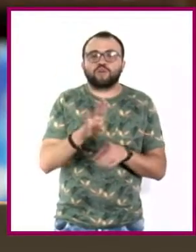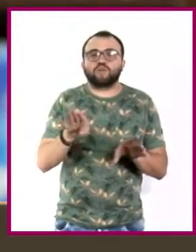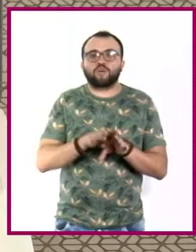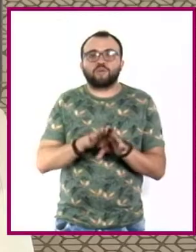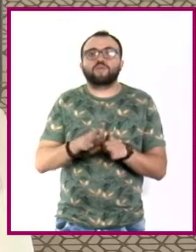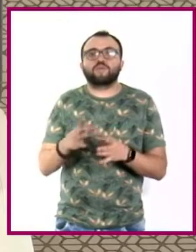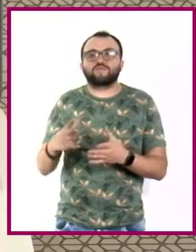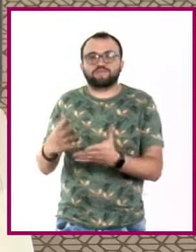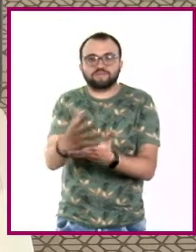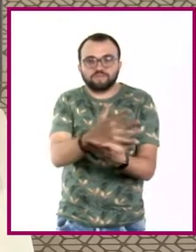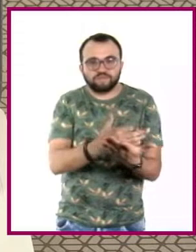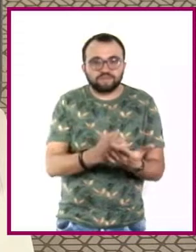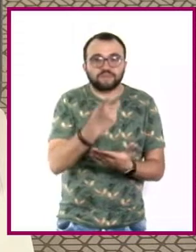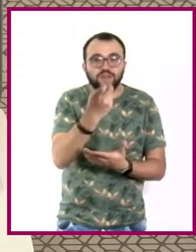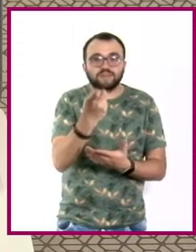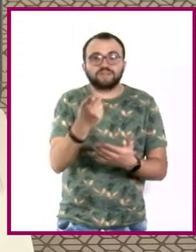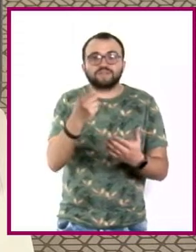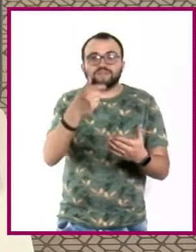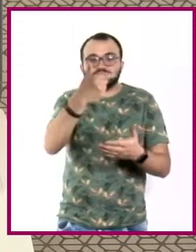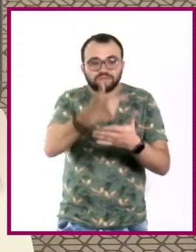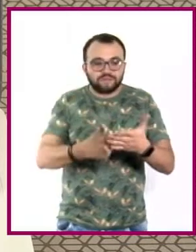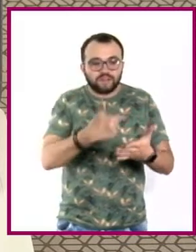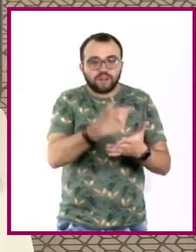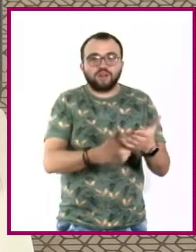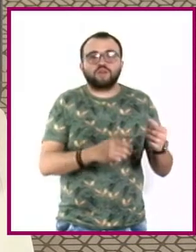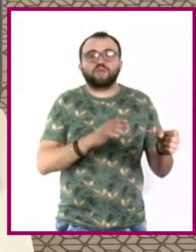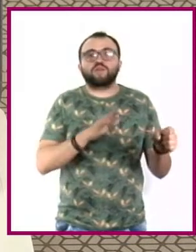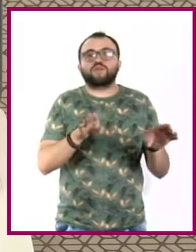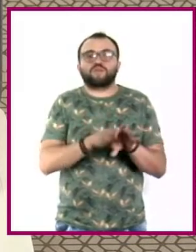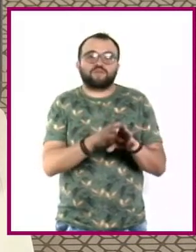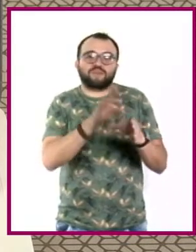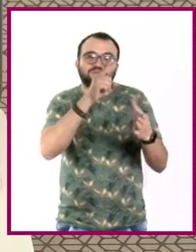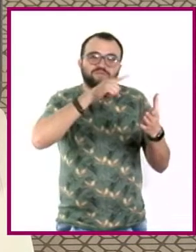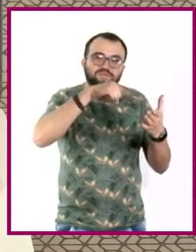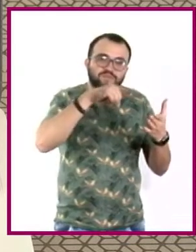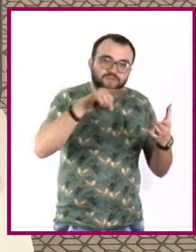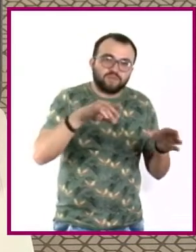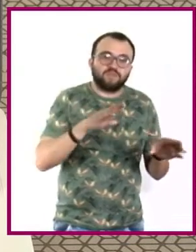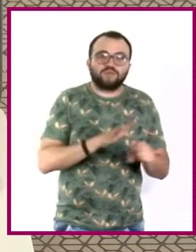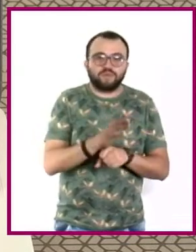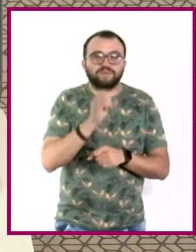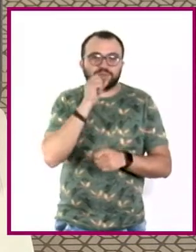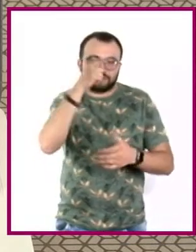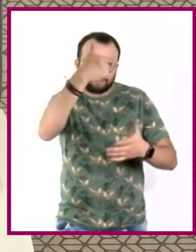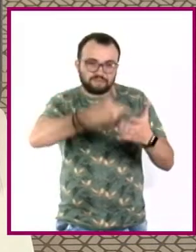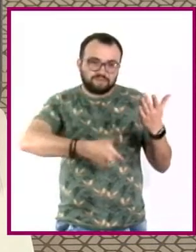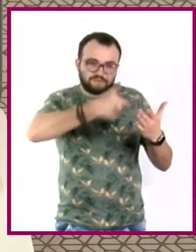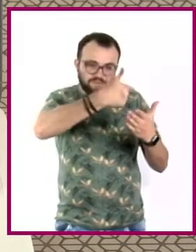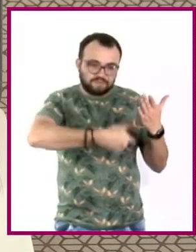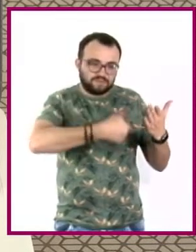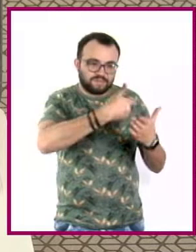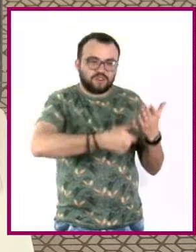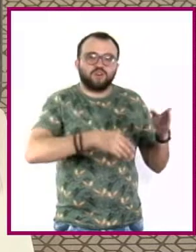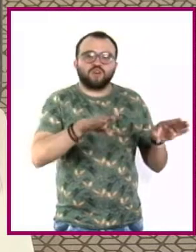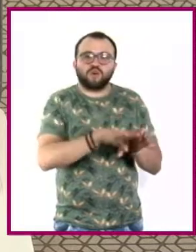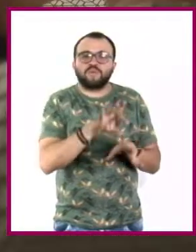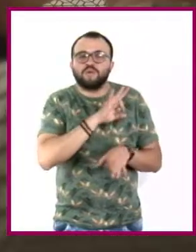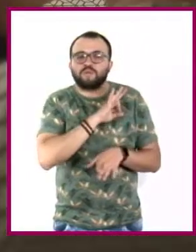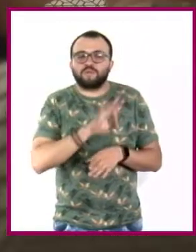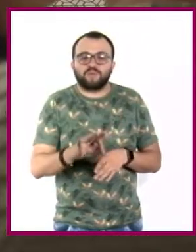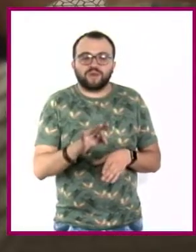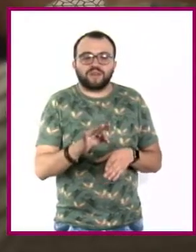estos datos, bajo qué variables las estamos calificando. Todas estas bases de datos que se están haciendo, cómo